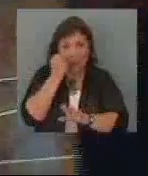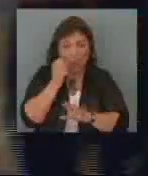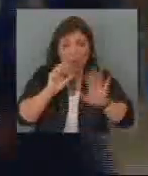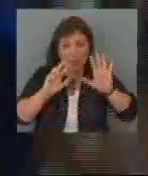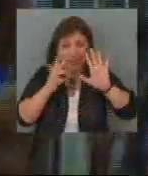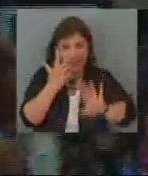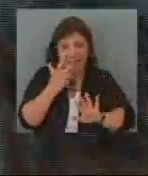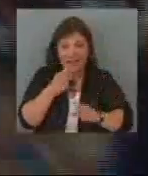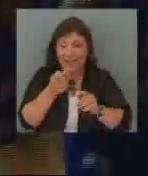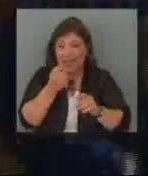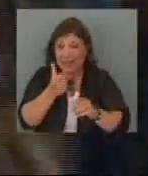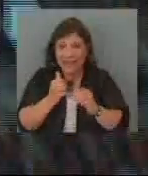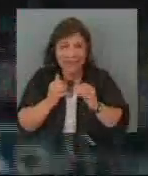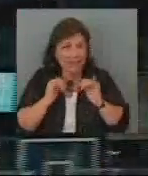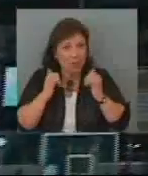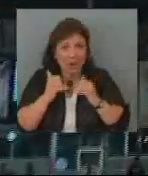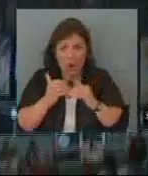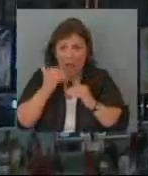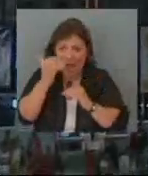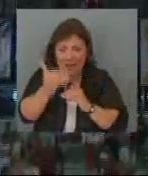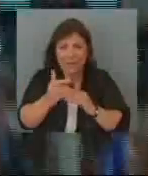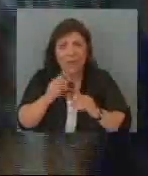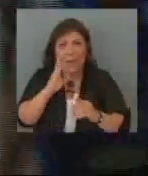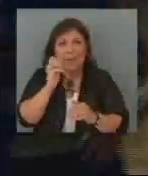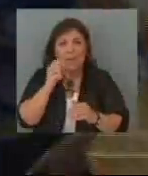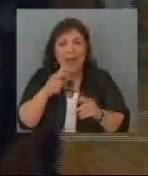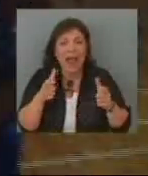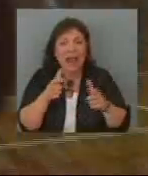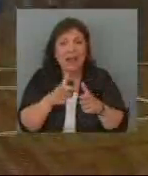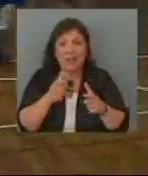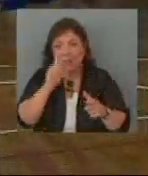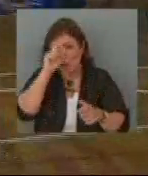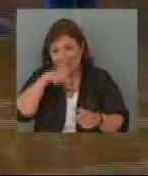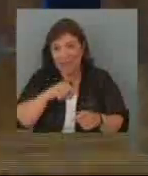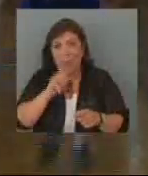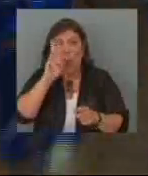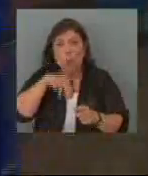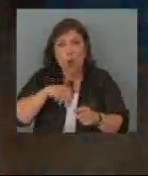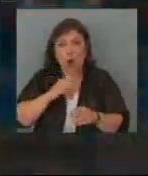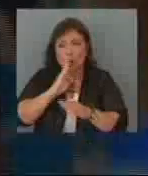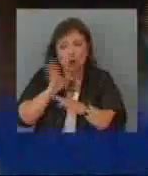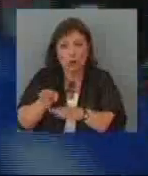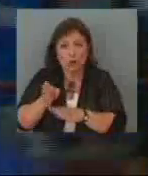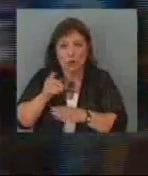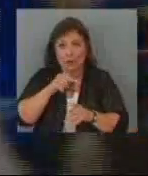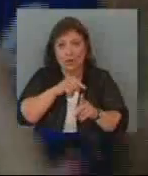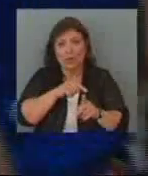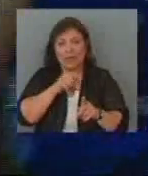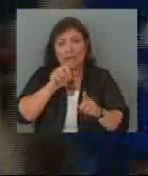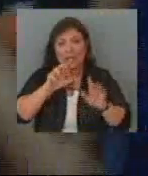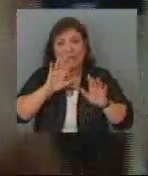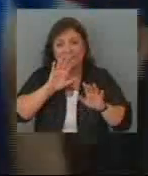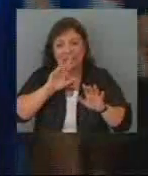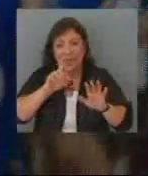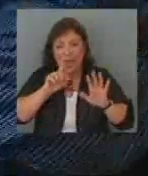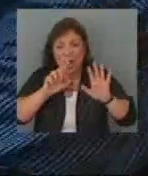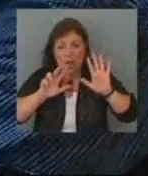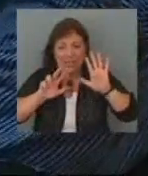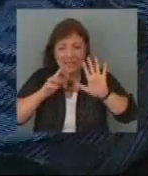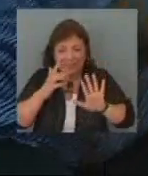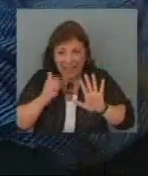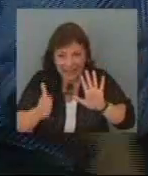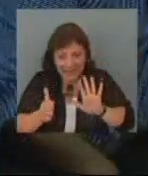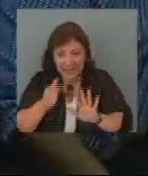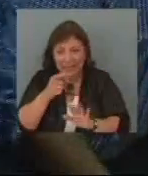87-83, casi todo el juego arriba. El equipo de Palermo, Montevideo, le ganó a Unión Atlética 100-86, esto por el reclasificatorio,